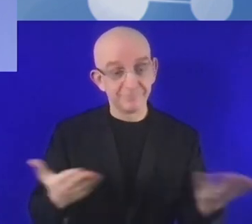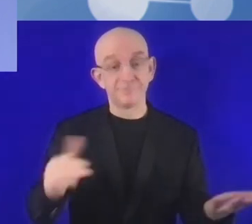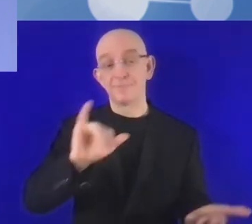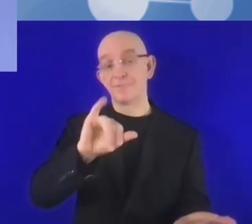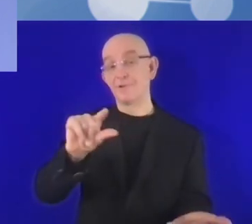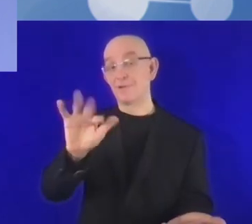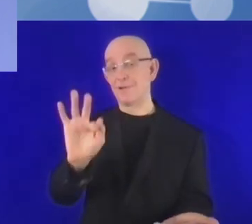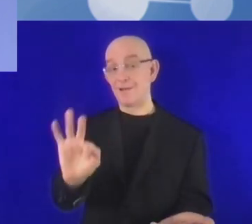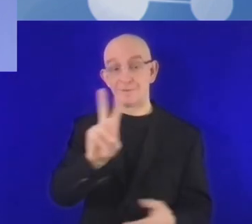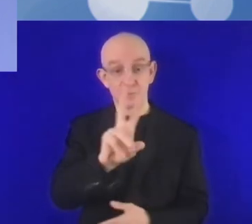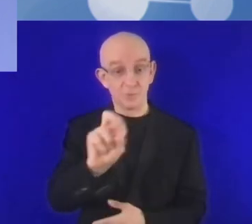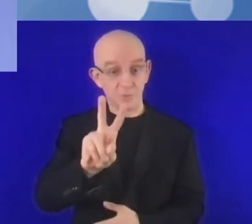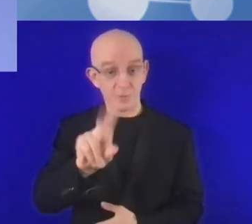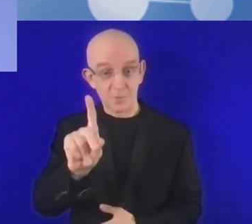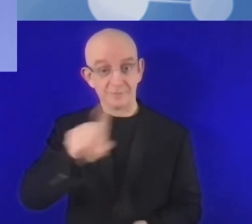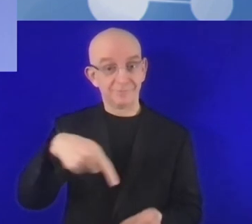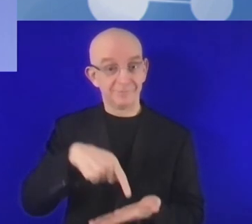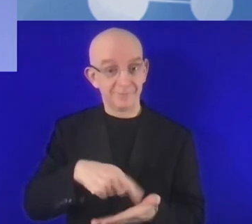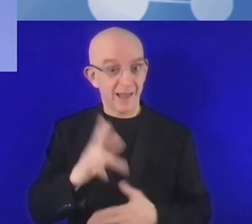2021 en Katowice.